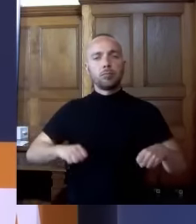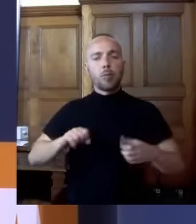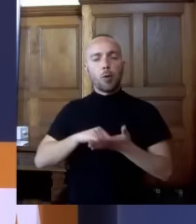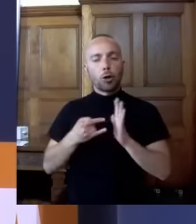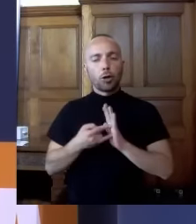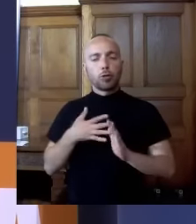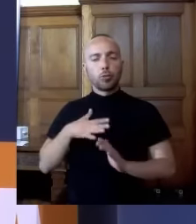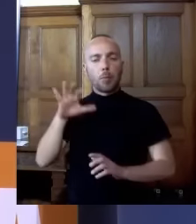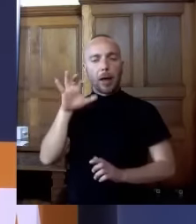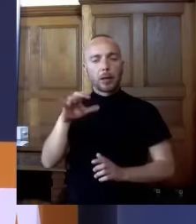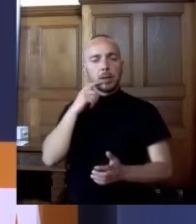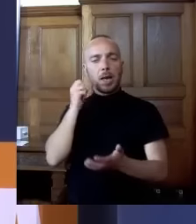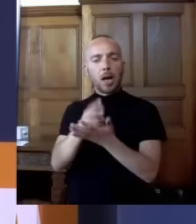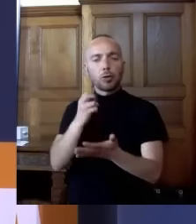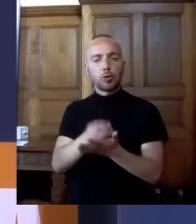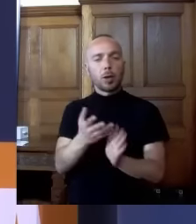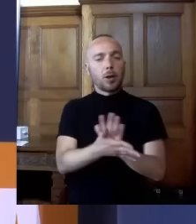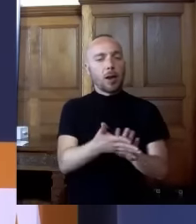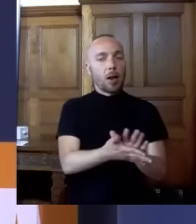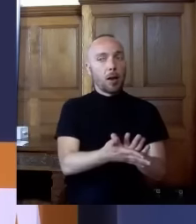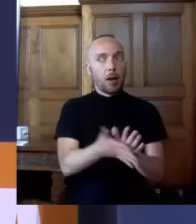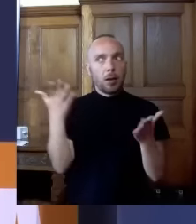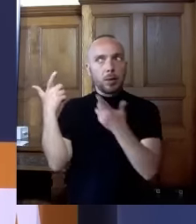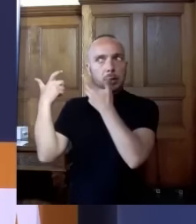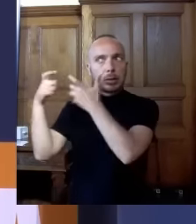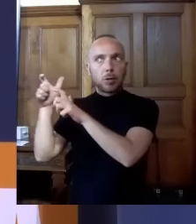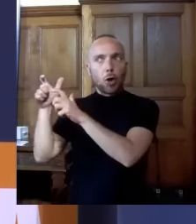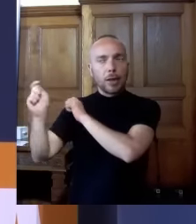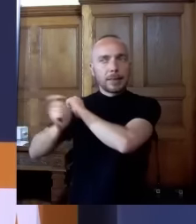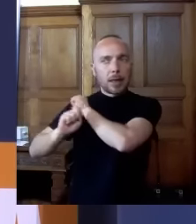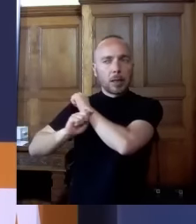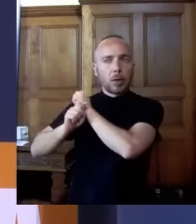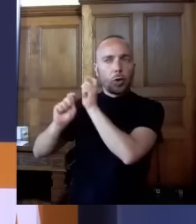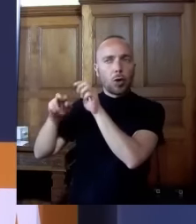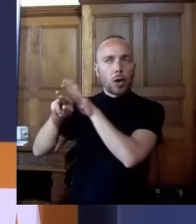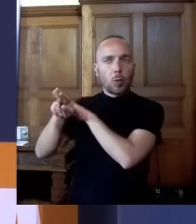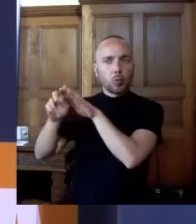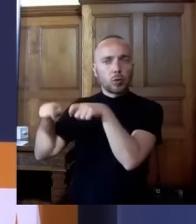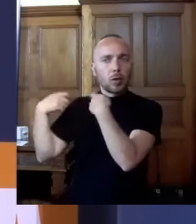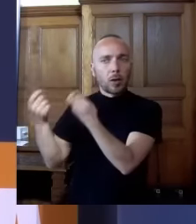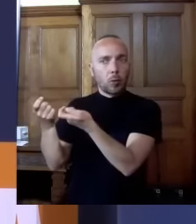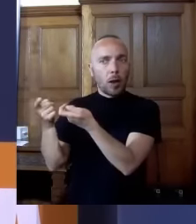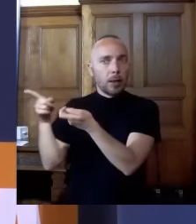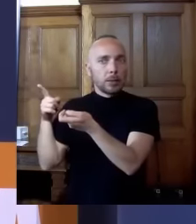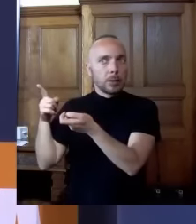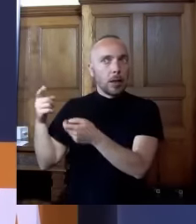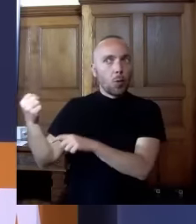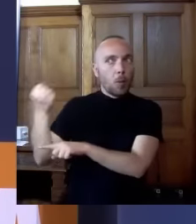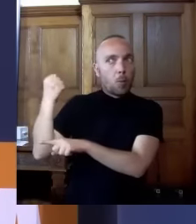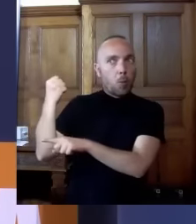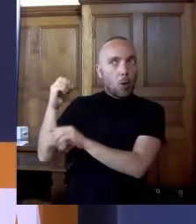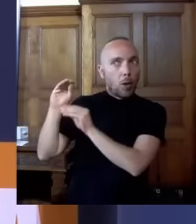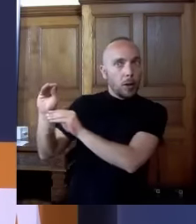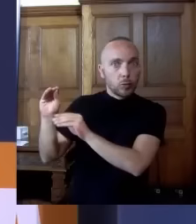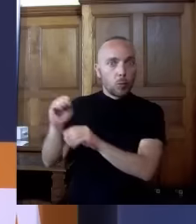de sus retos si los sectores estratégicos si los recursos naturales no están en manos del poder